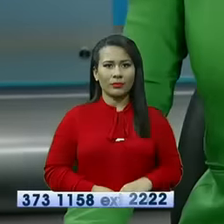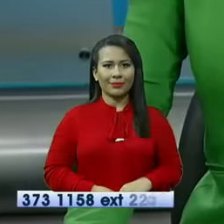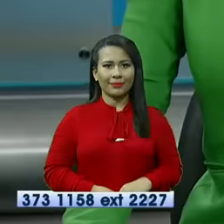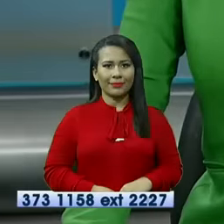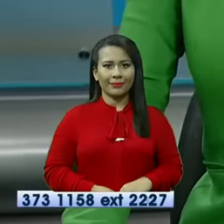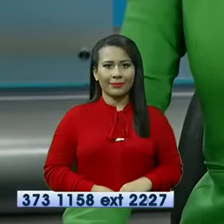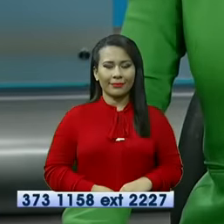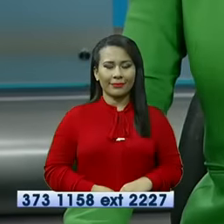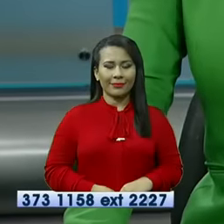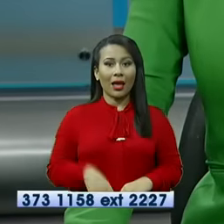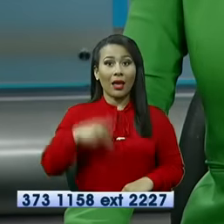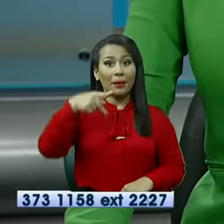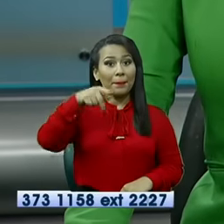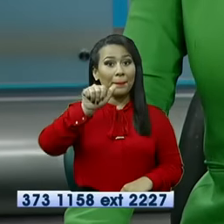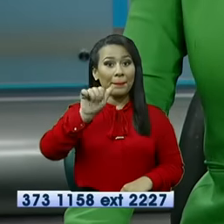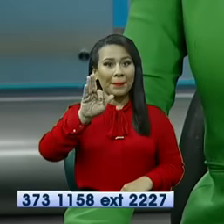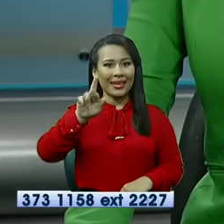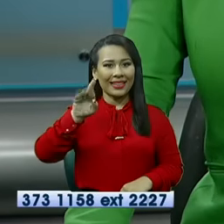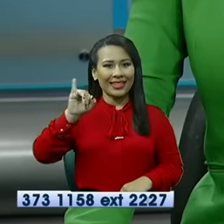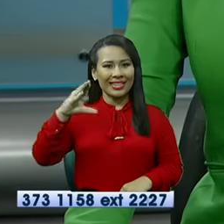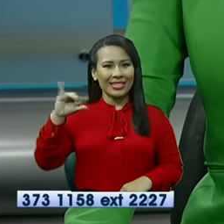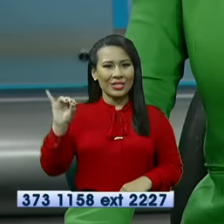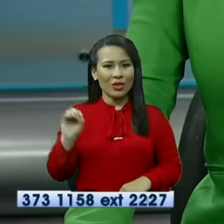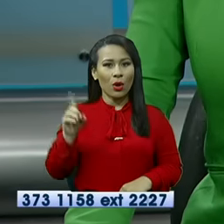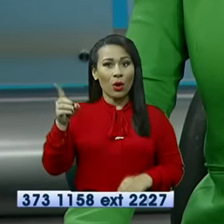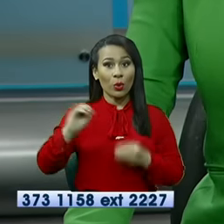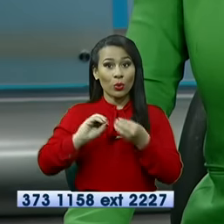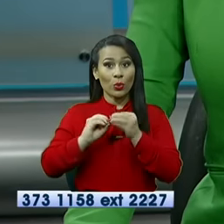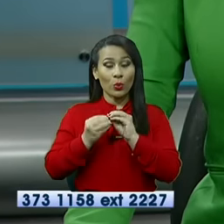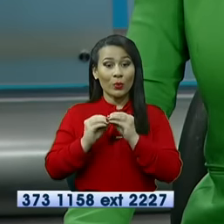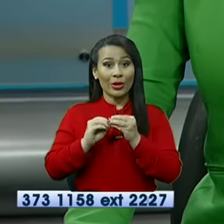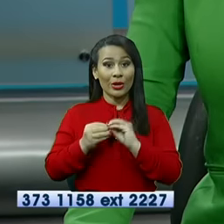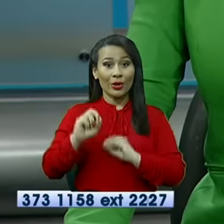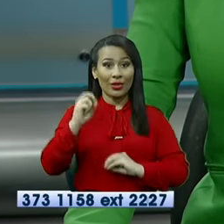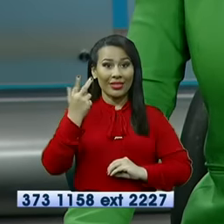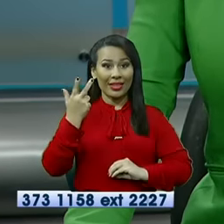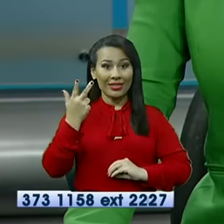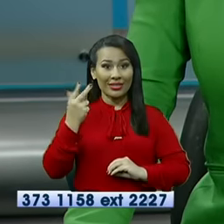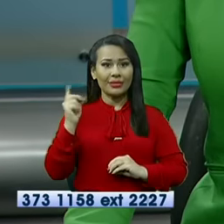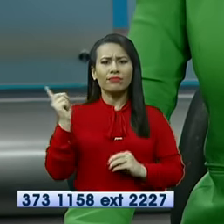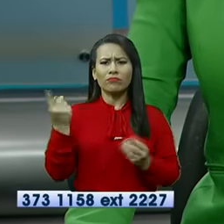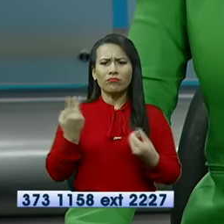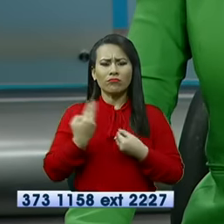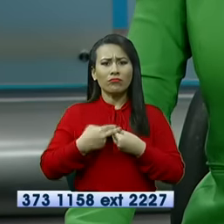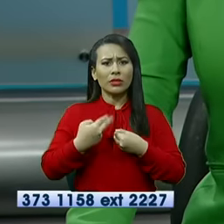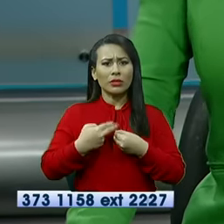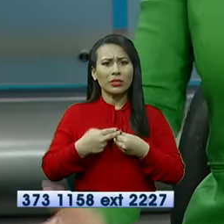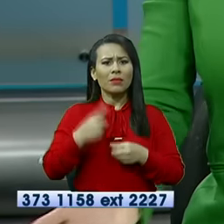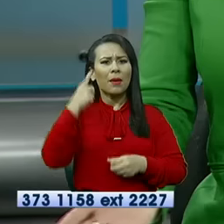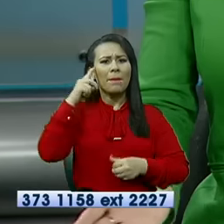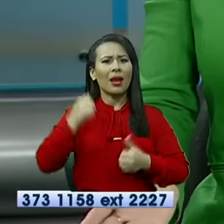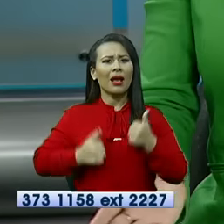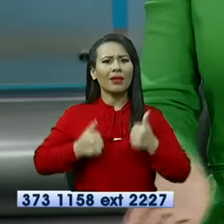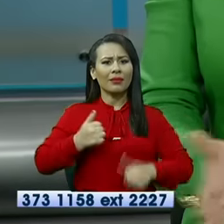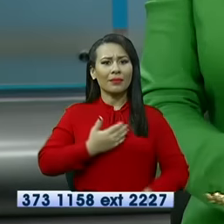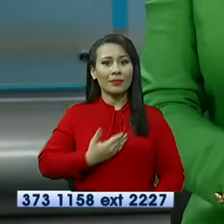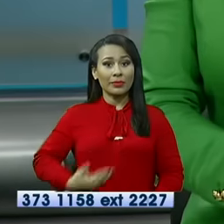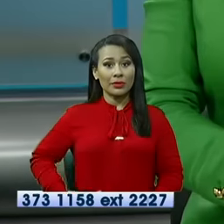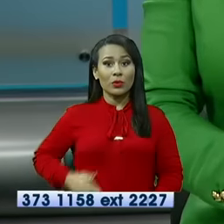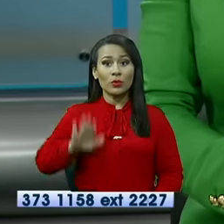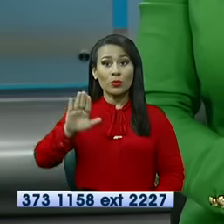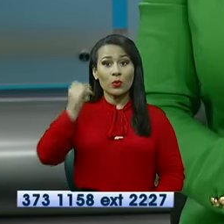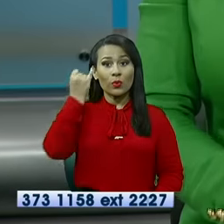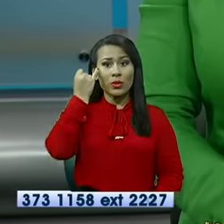candidato Patricio suquilanda es el candidato a la presidencia por el partido sociedad patriótica entre sus propuestas